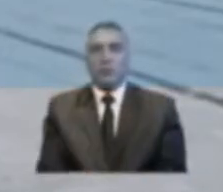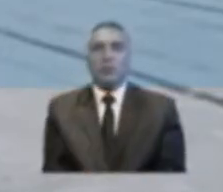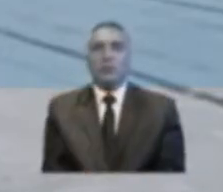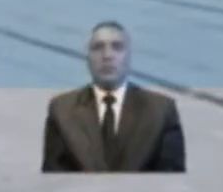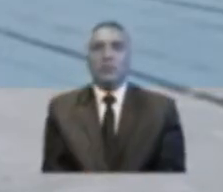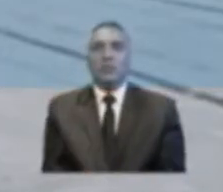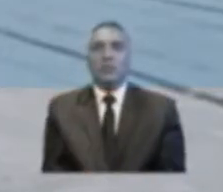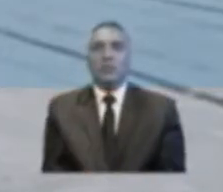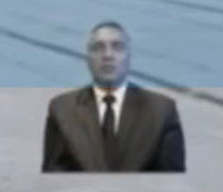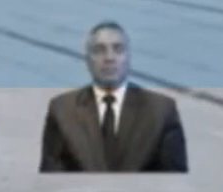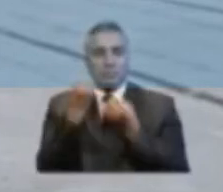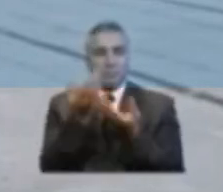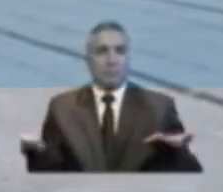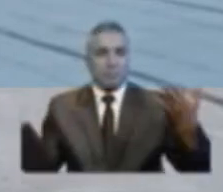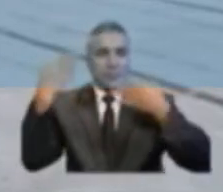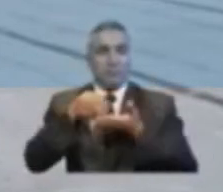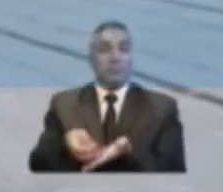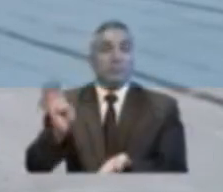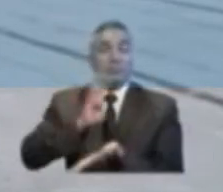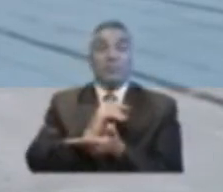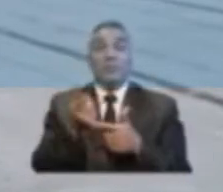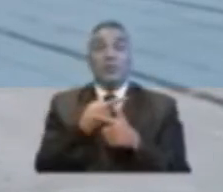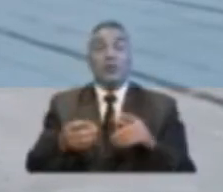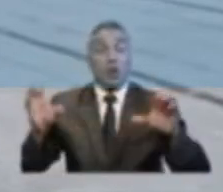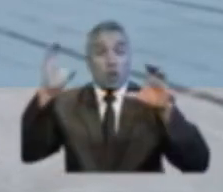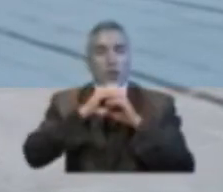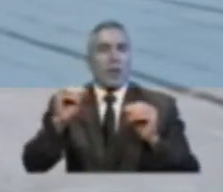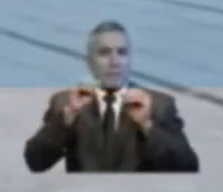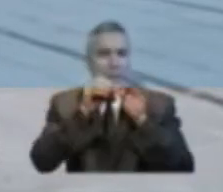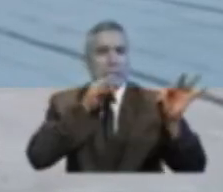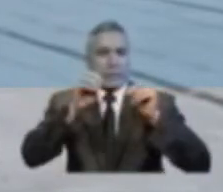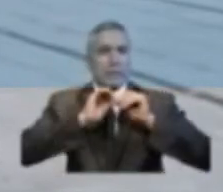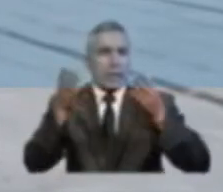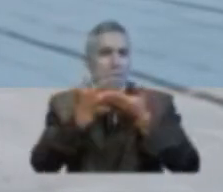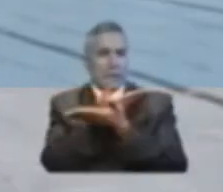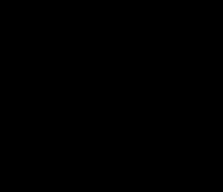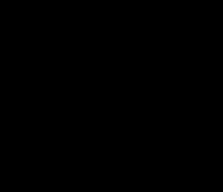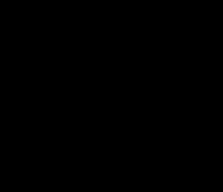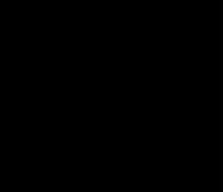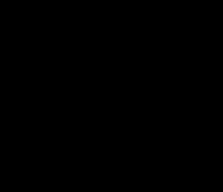Es lo que podemos contarles desde la Asamblea Nacional. Obviamente en la noche vamos a ampliar los detalles. Buenas tardes.